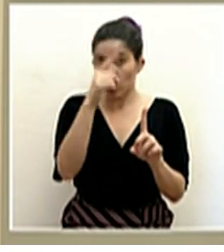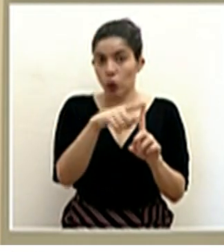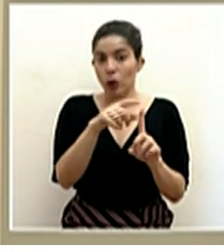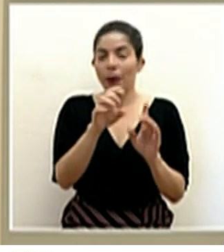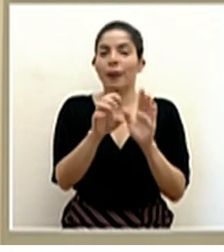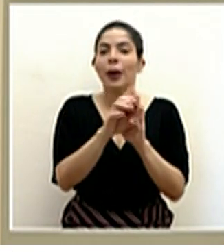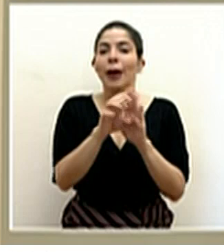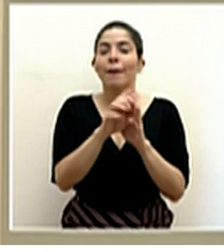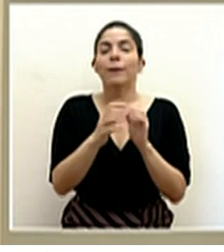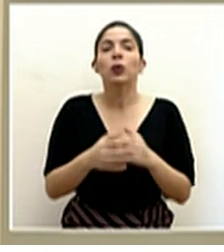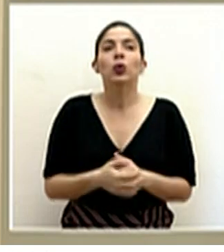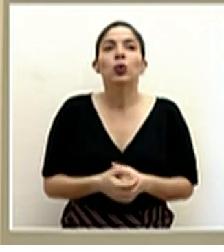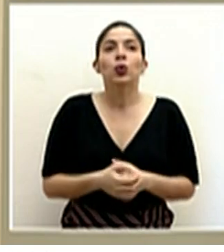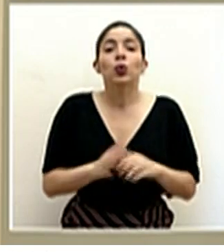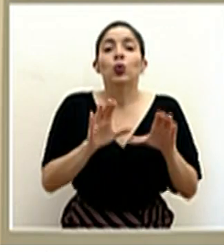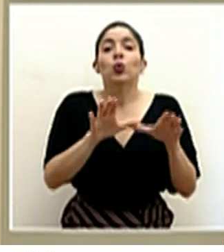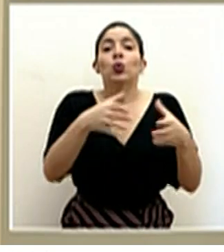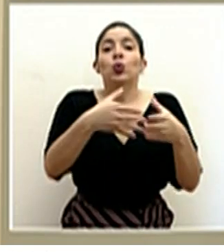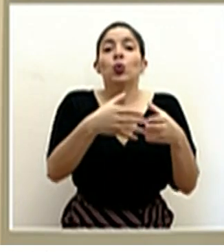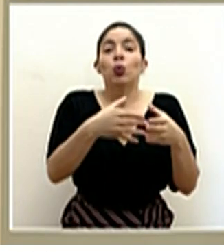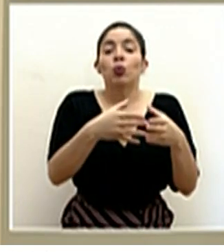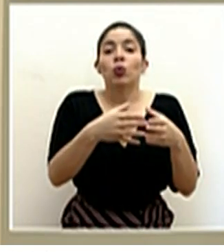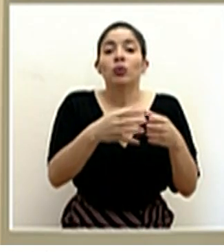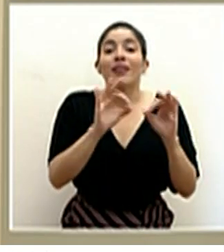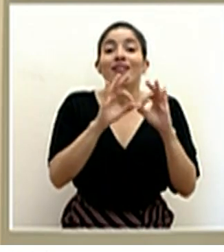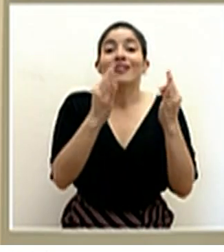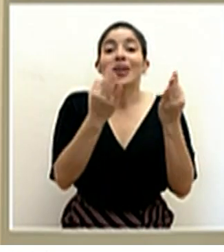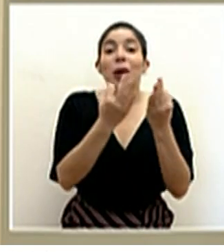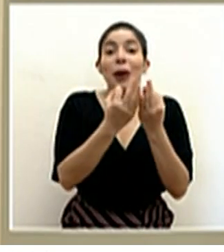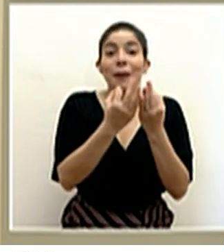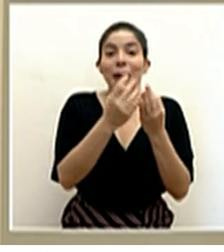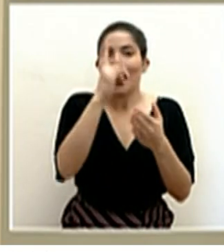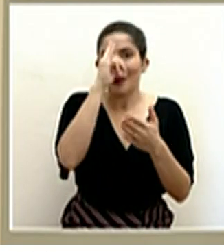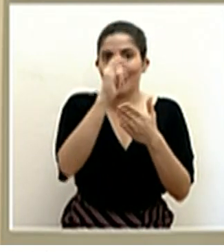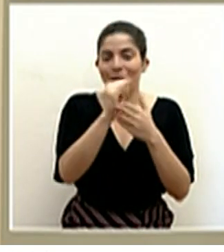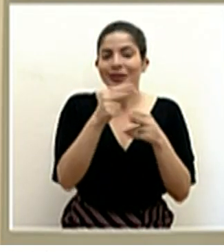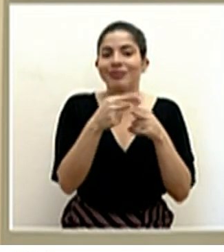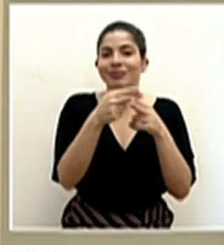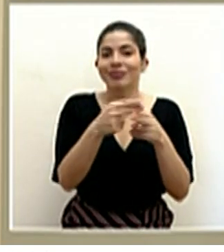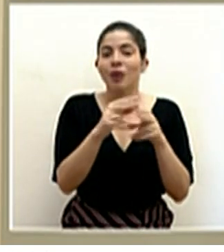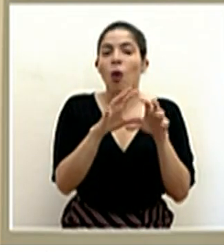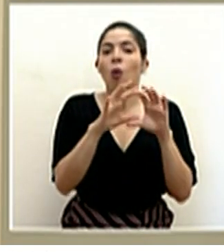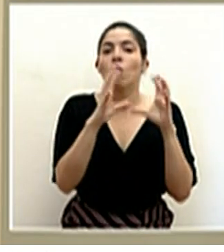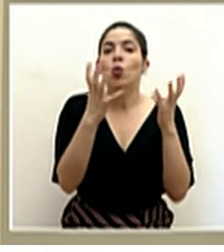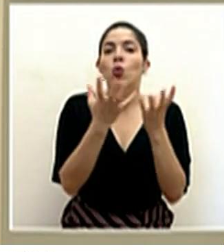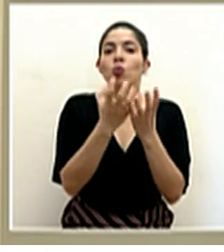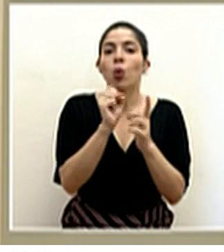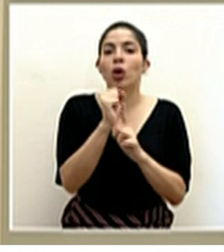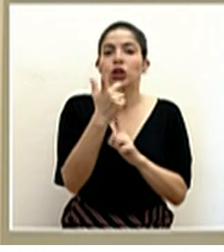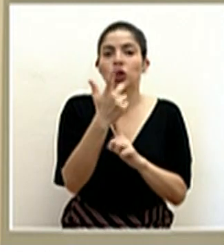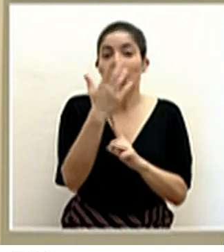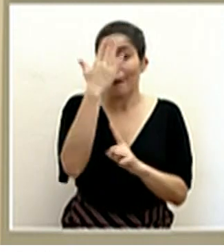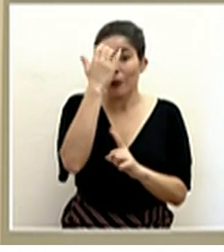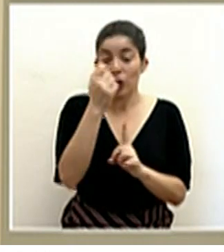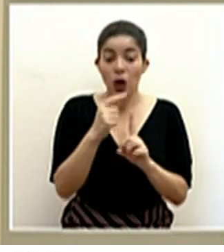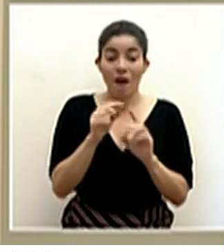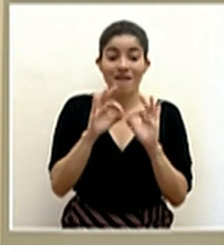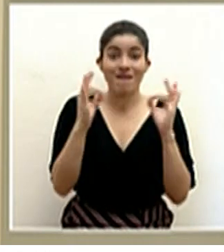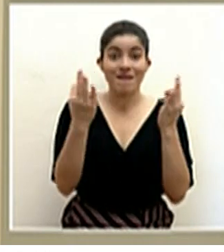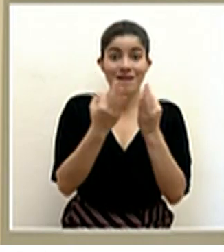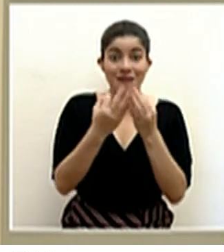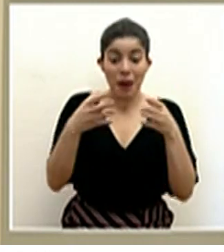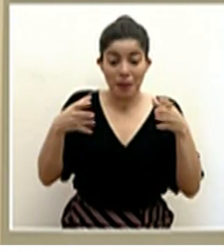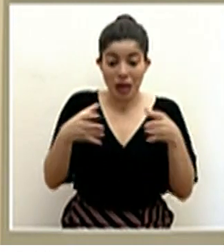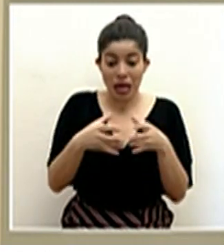el caso de los grupos núcleos familiares, por eso es que hemos definido el término de burbujas sociales, porque dentro de un núcleo